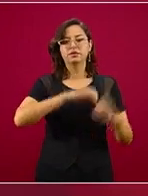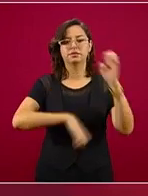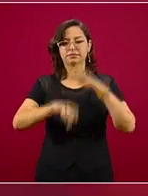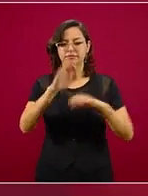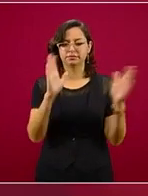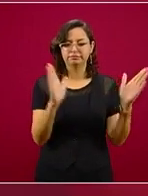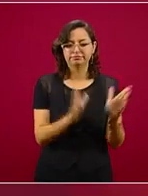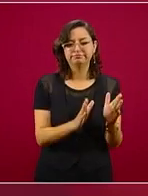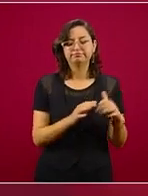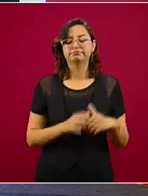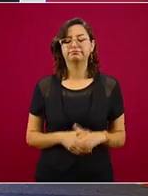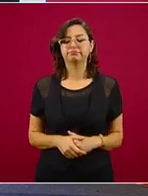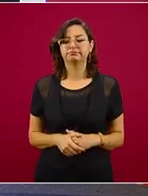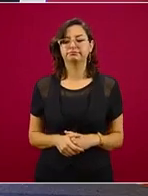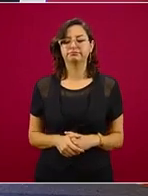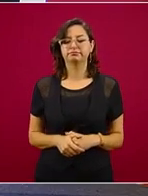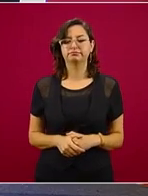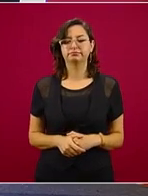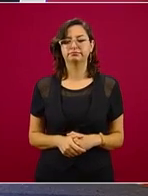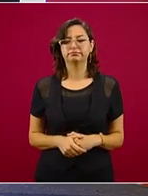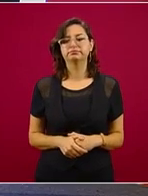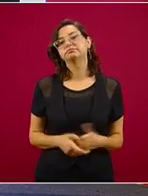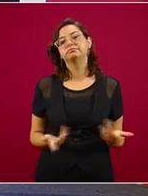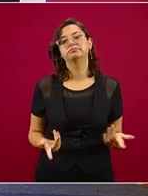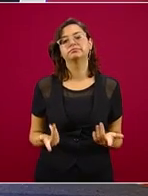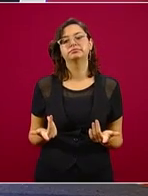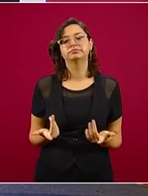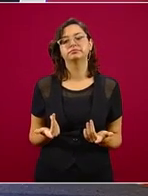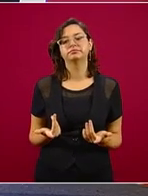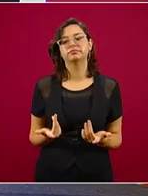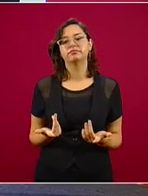solidarios empresarios. Más de medio millón,